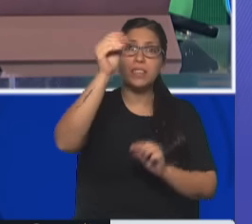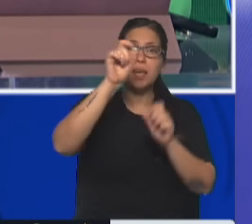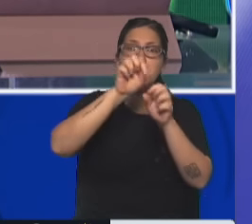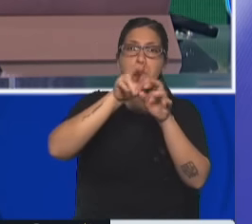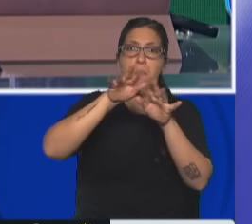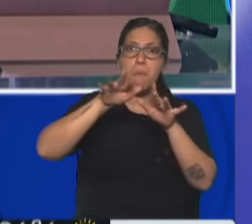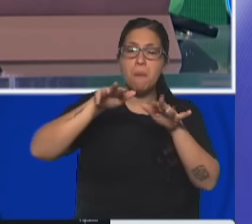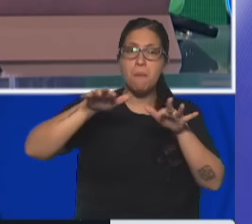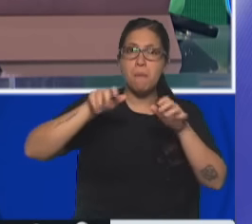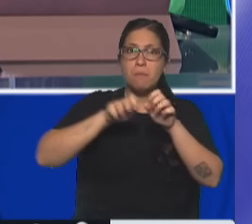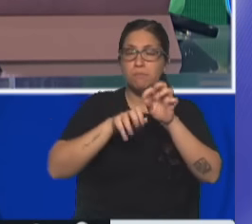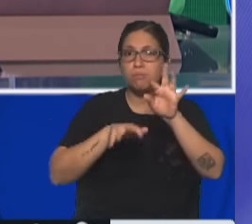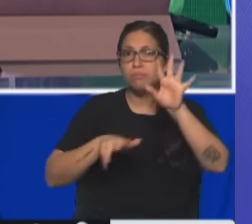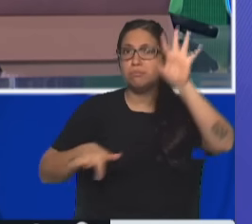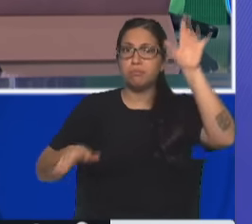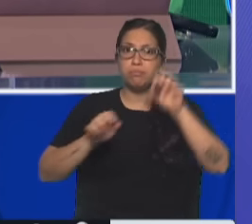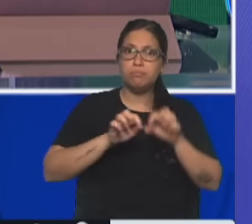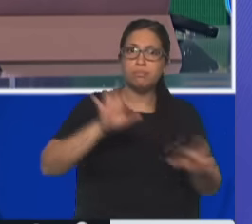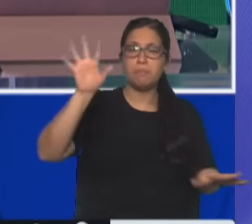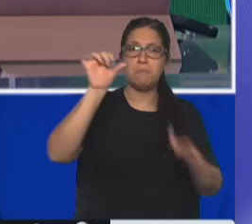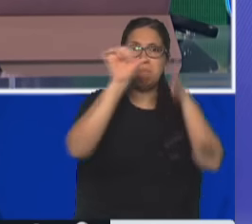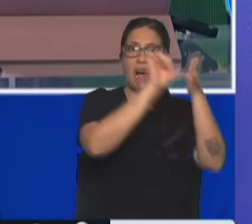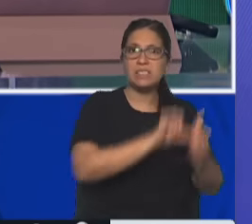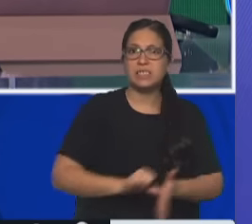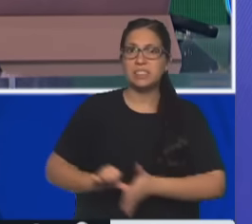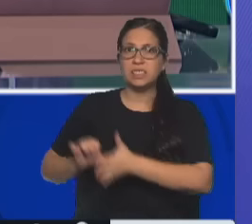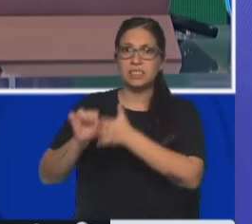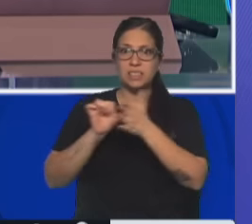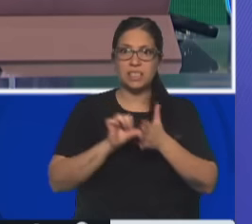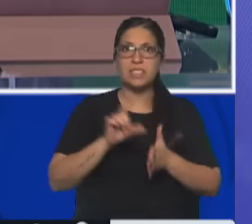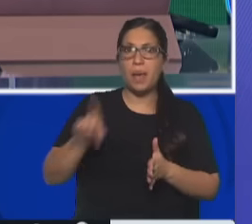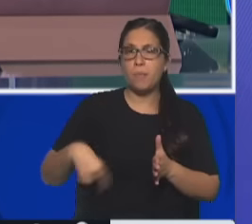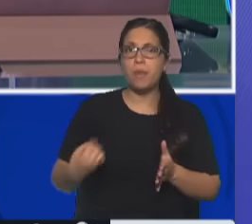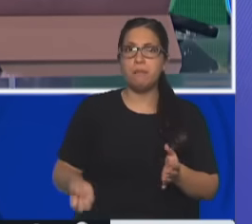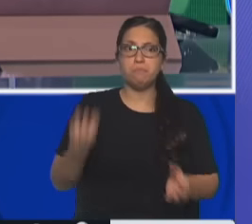cárceles, la expansión justamente de estas organizaciones criminales. Por eso también genera,